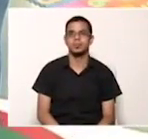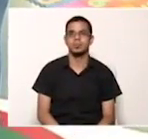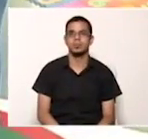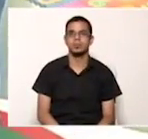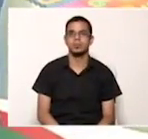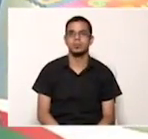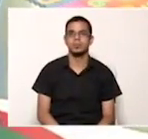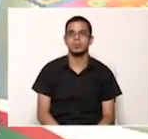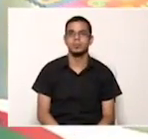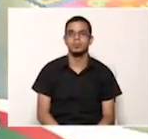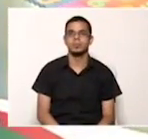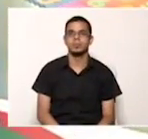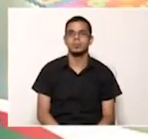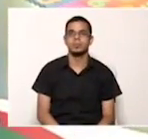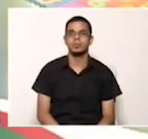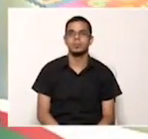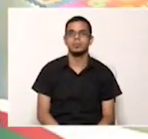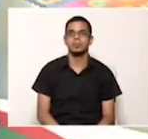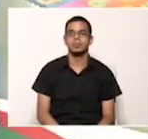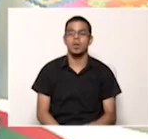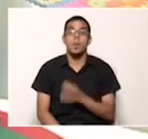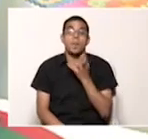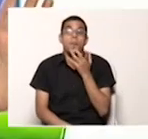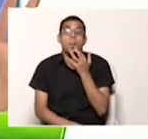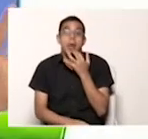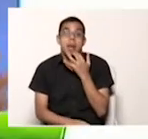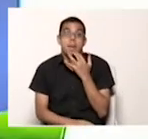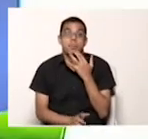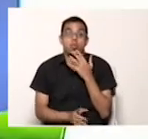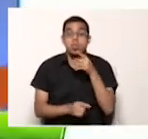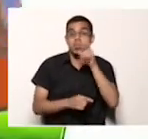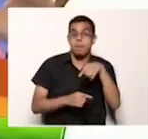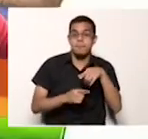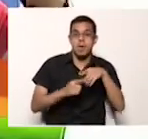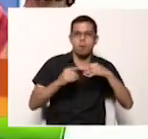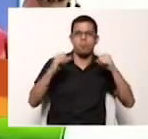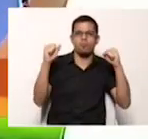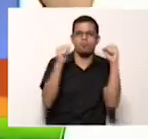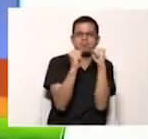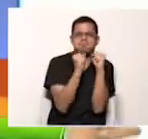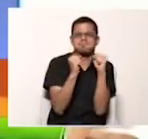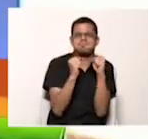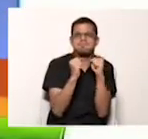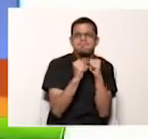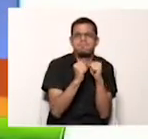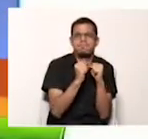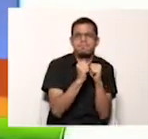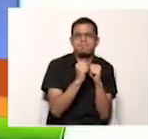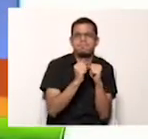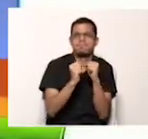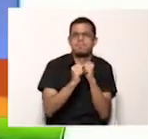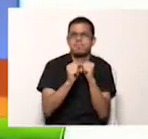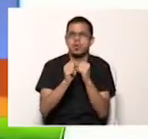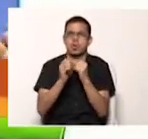Tenemos también el frío, un frío extremo en diferentes latitudes a nivel